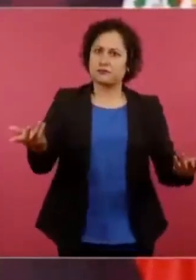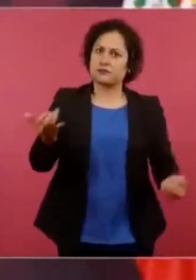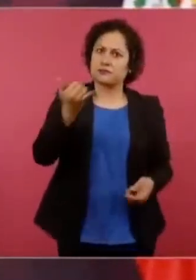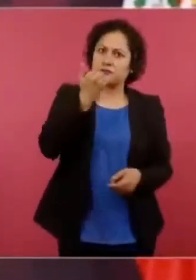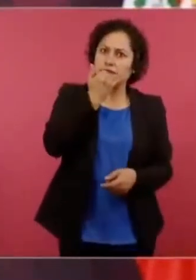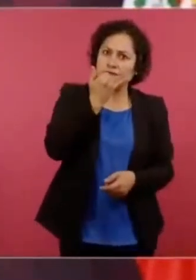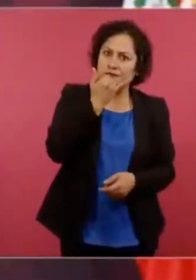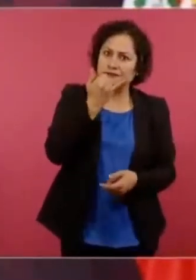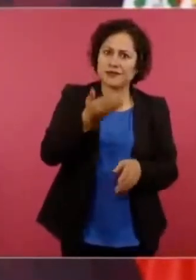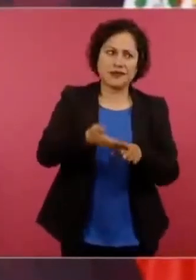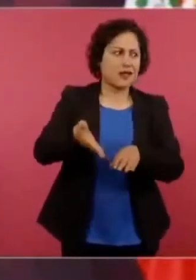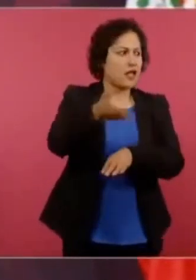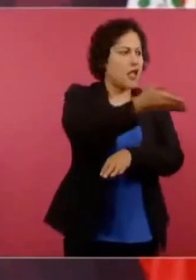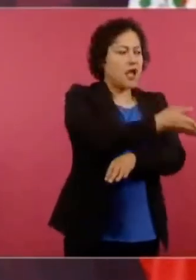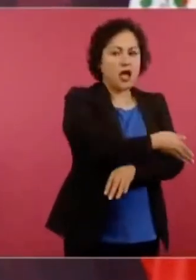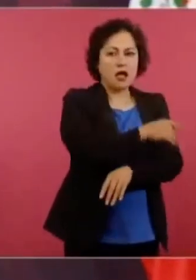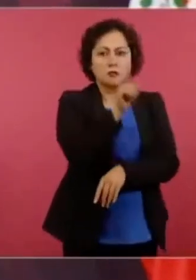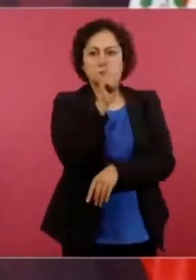falta